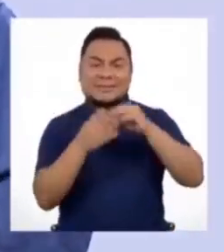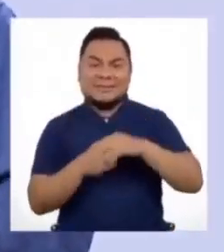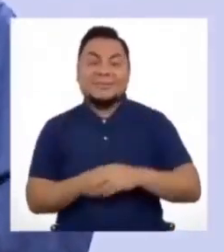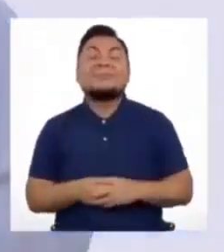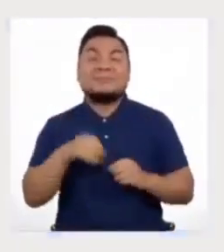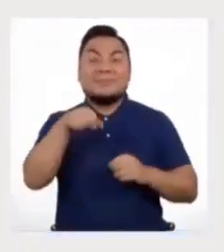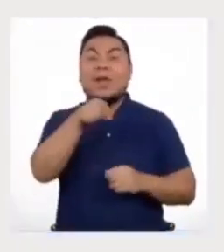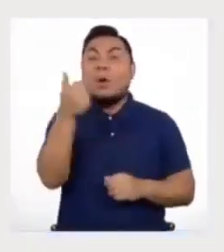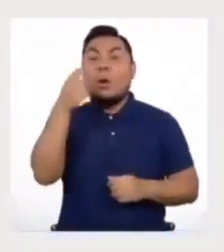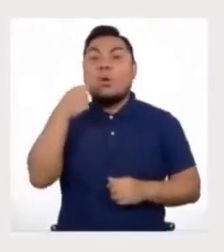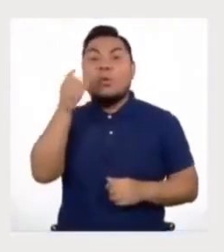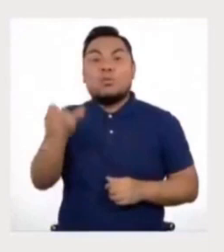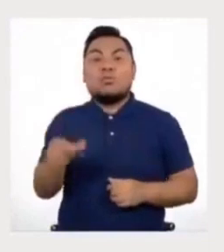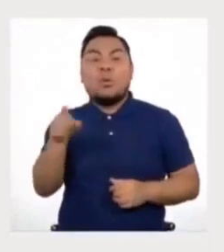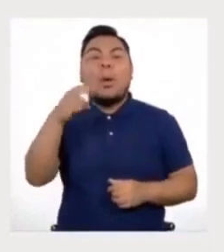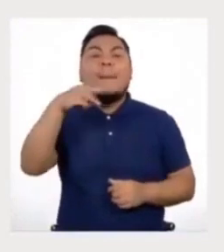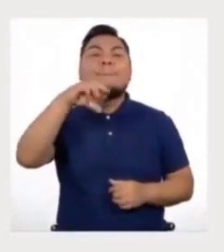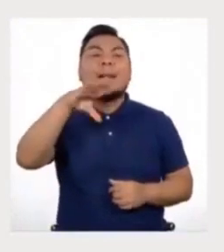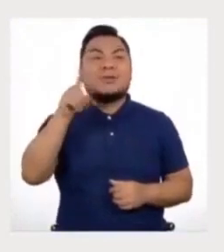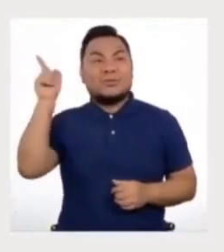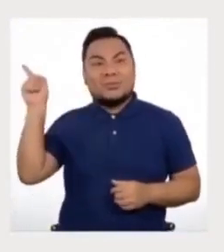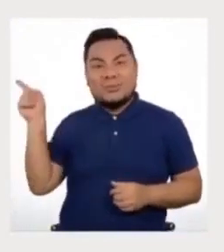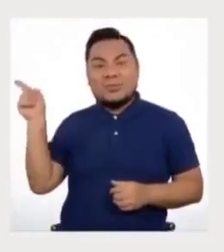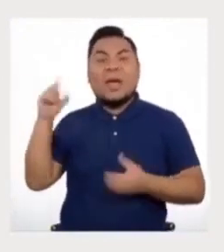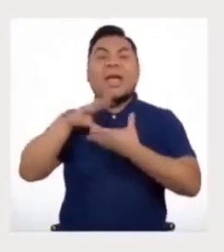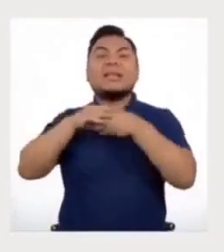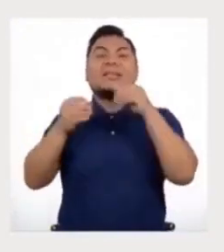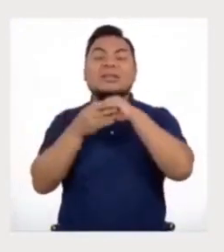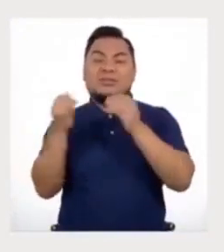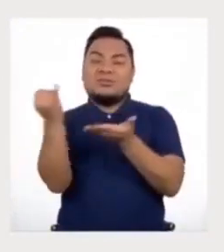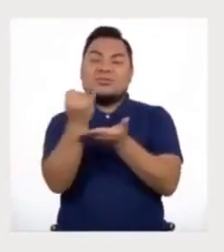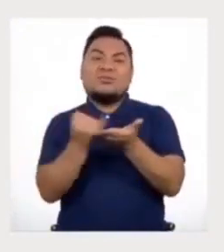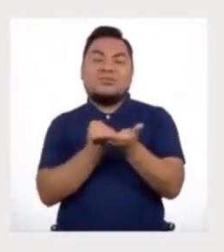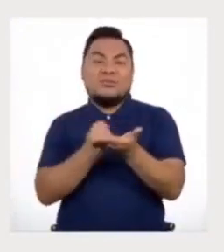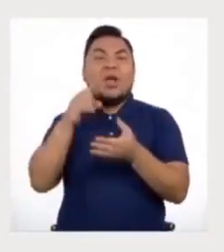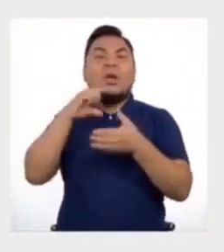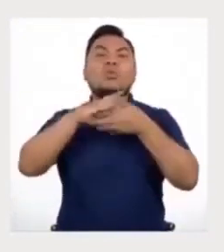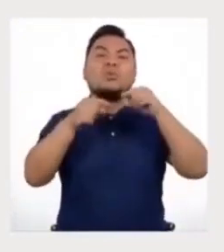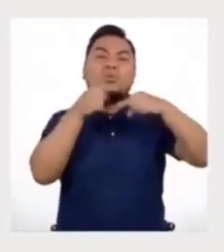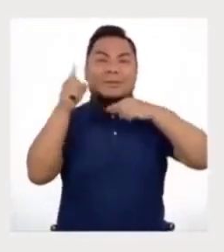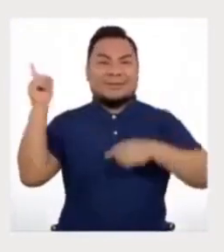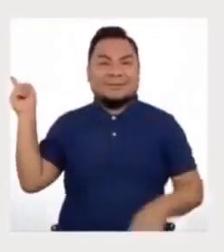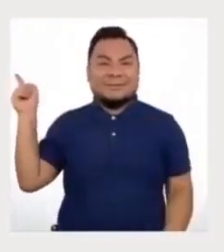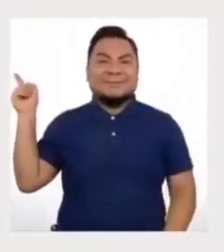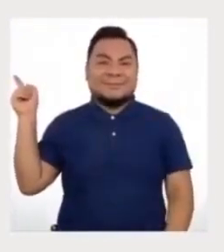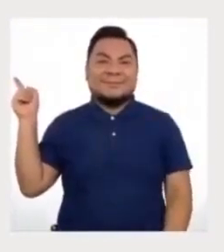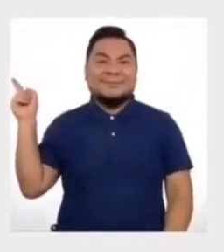artista cusqueño Mario Bustamante, con su historieta de Ojotín y Goyo.